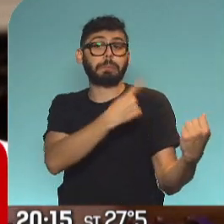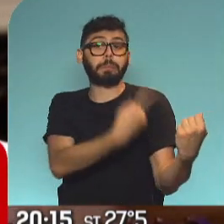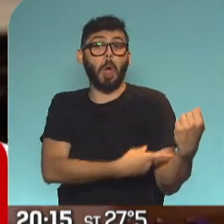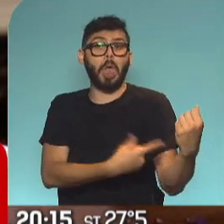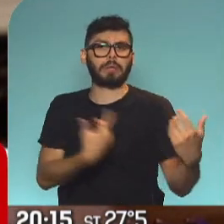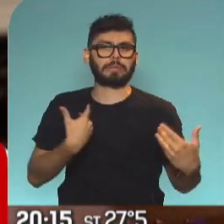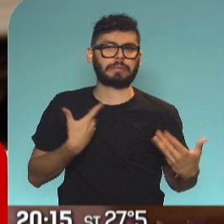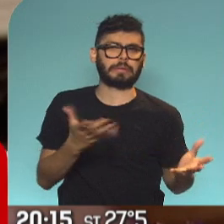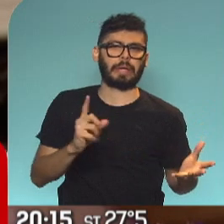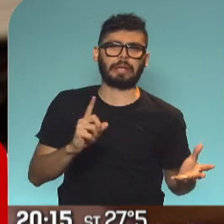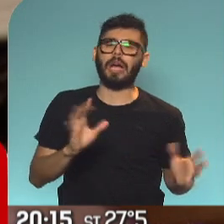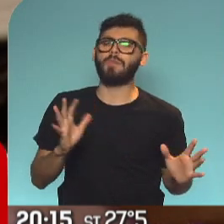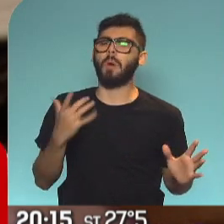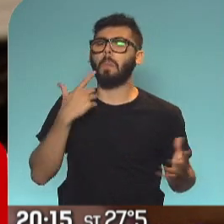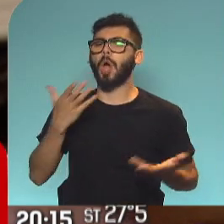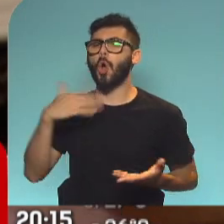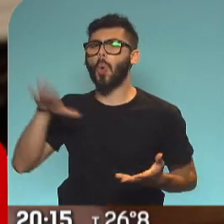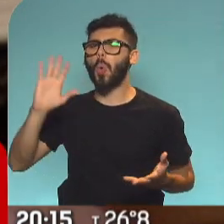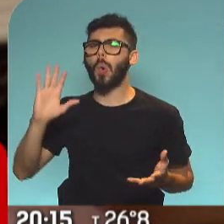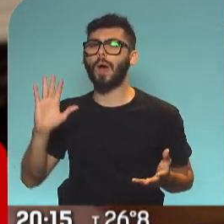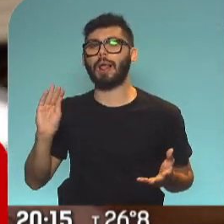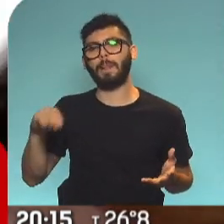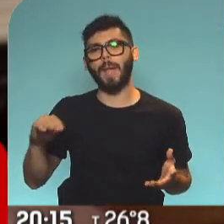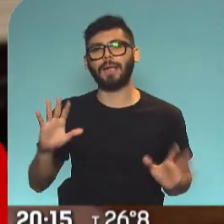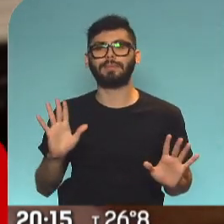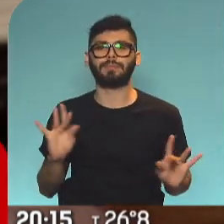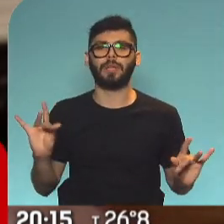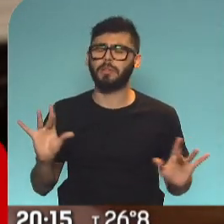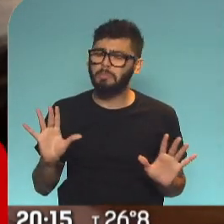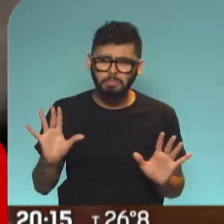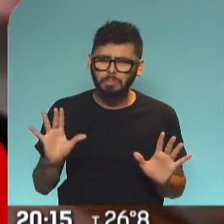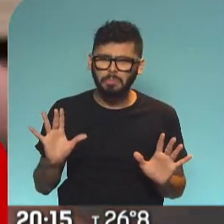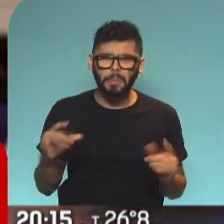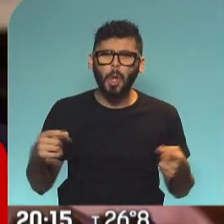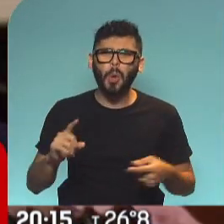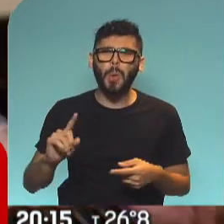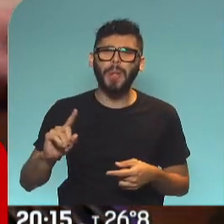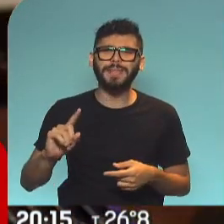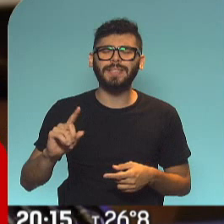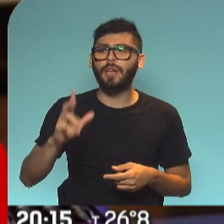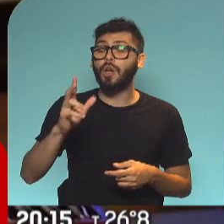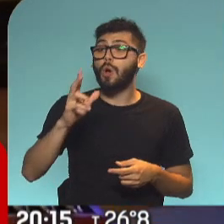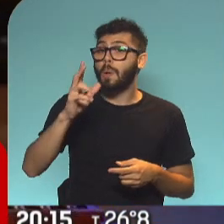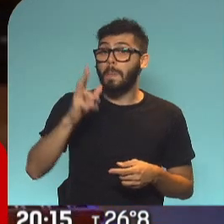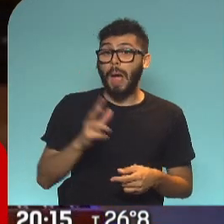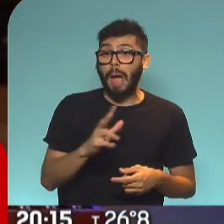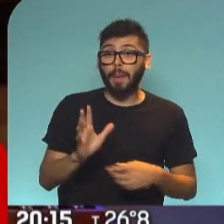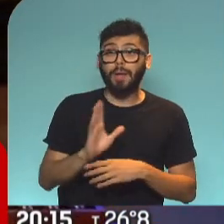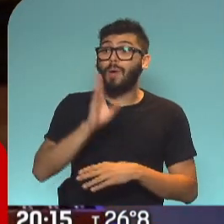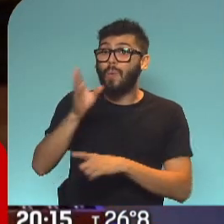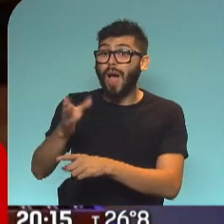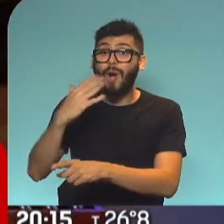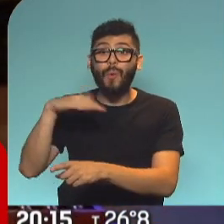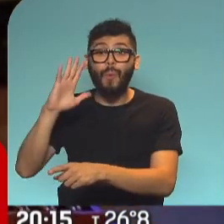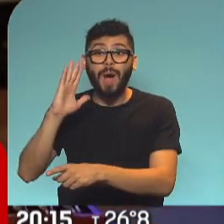para mostrar que él era... Y la verdad que no era así. El Papa anexó Cuba porque iba a mediar entre Cuba y Estados Unidos. Le parecía